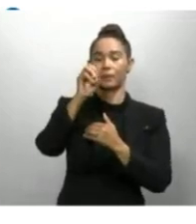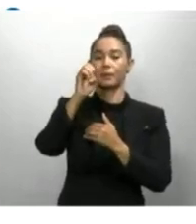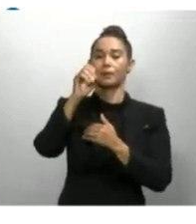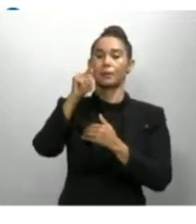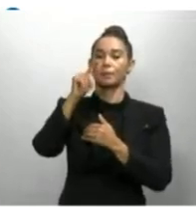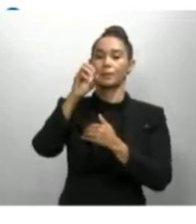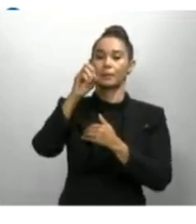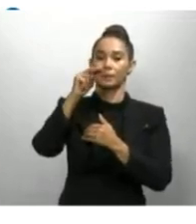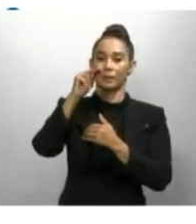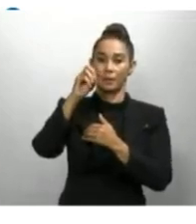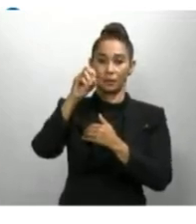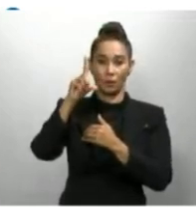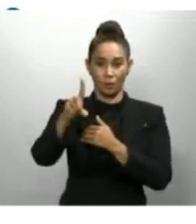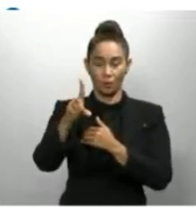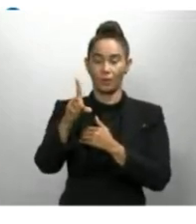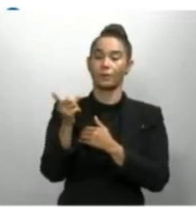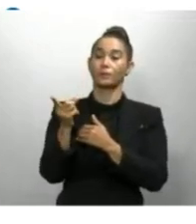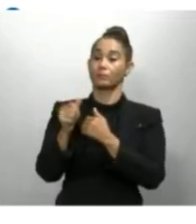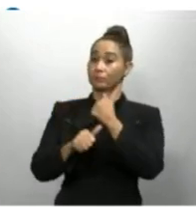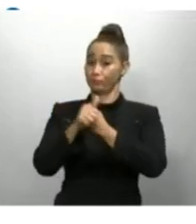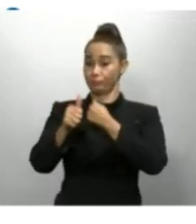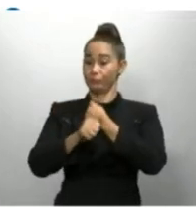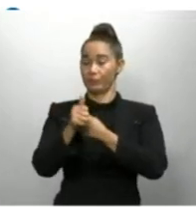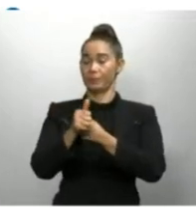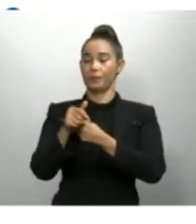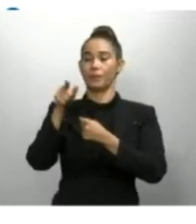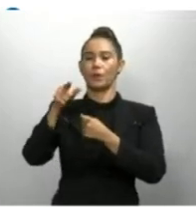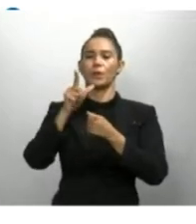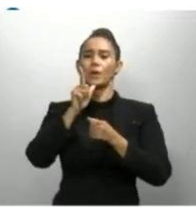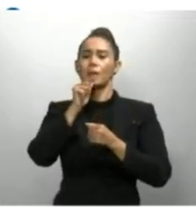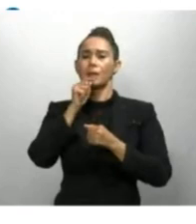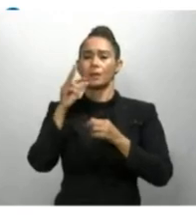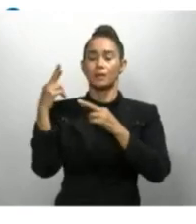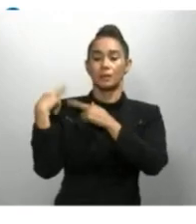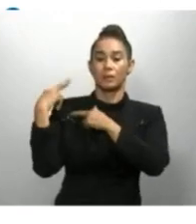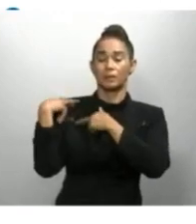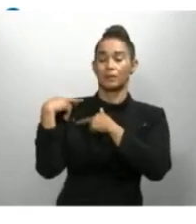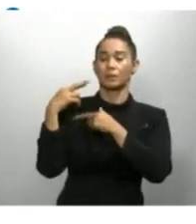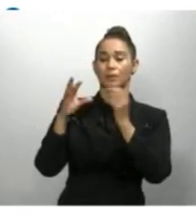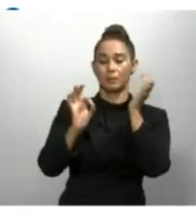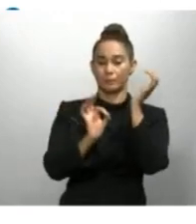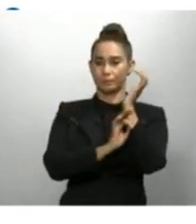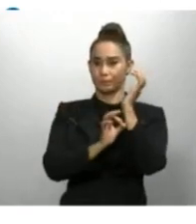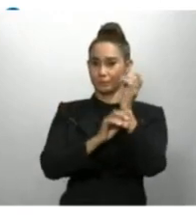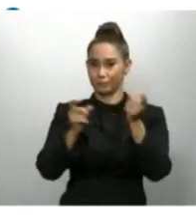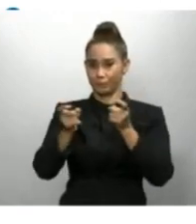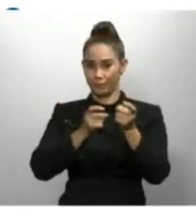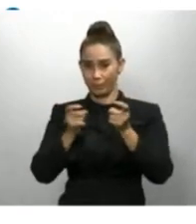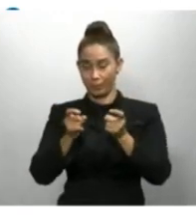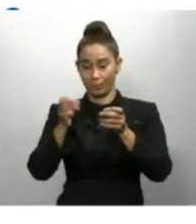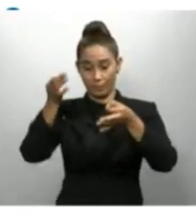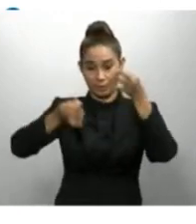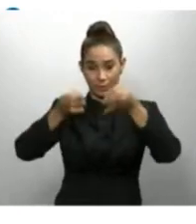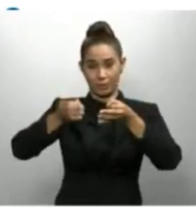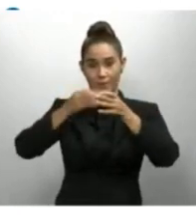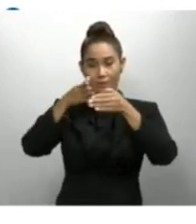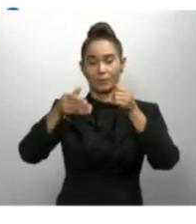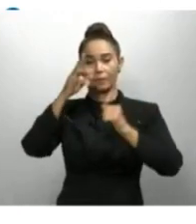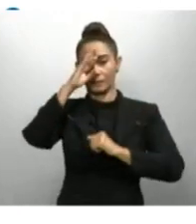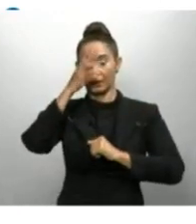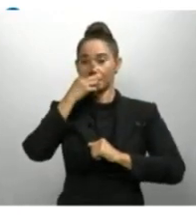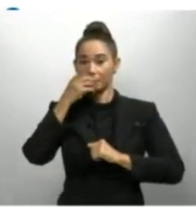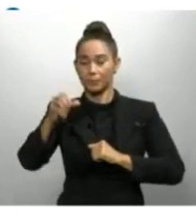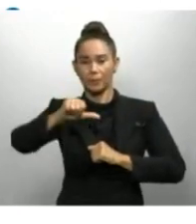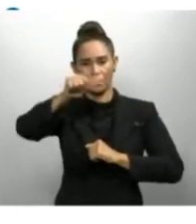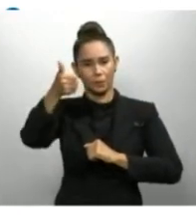Aduana, en la que participan la DNCD, la DGI, el DNI, la Procuraduría General de la República y